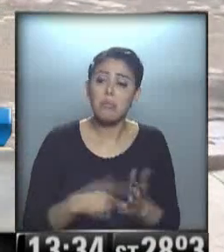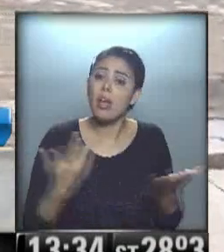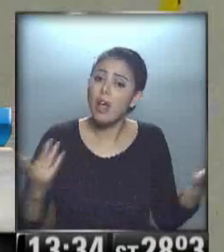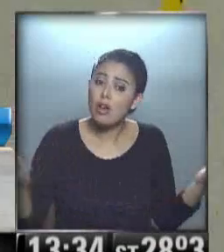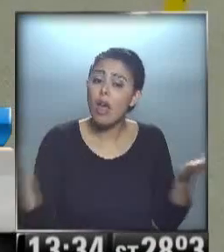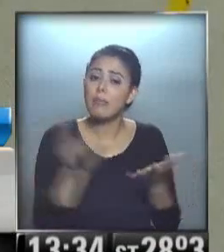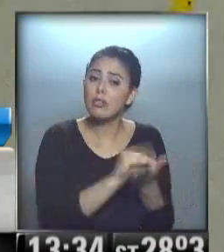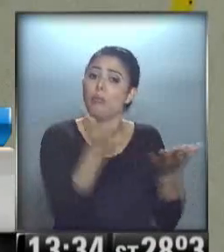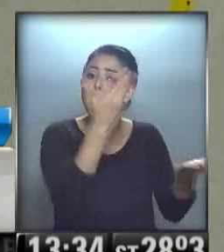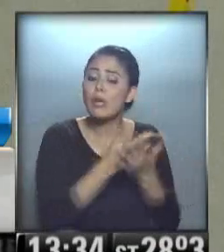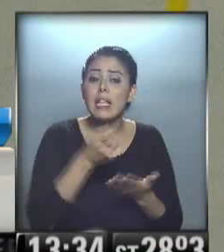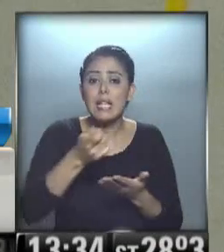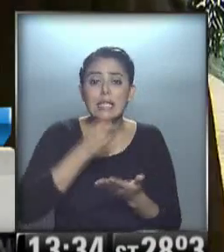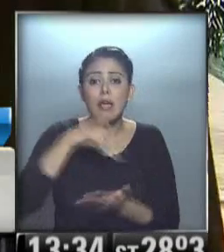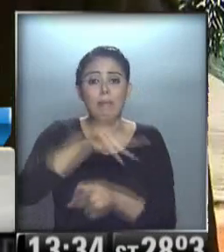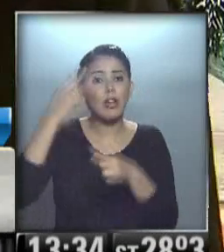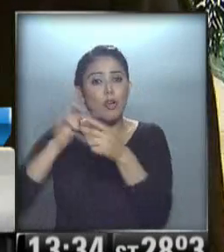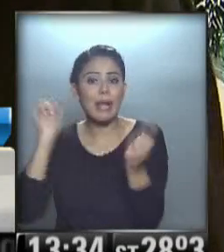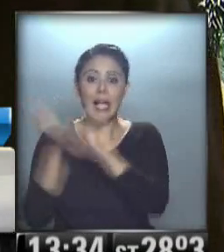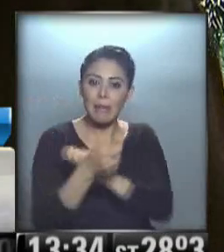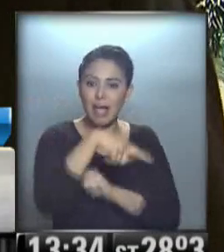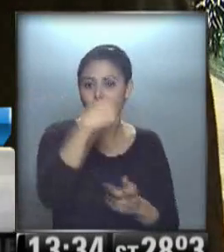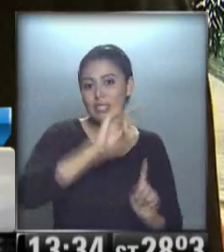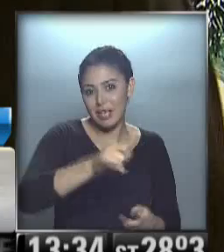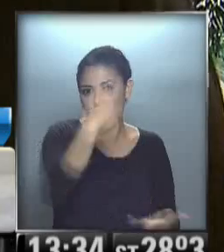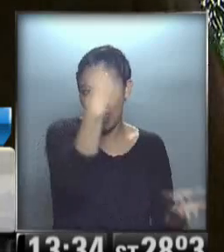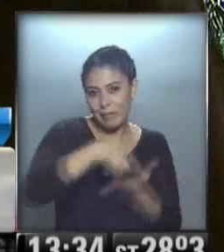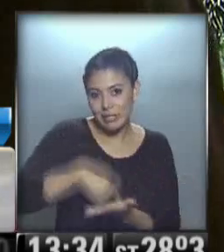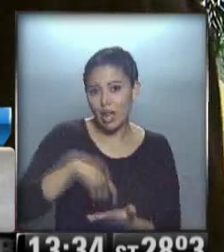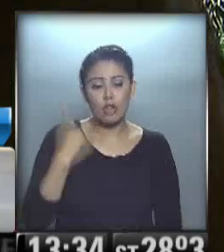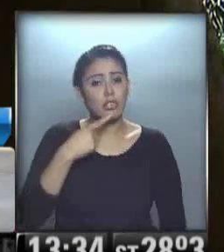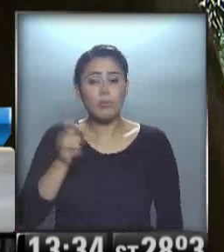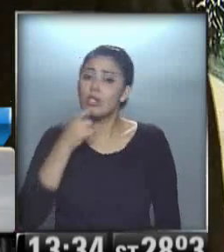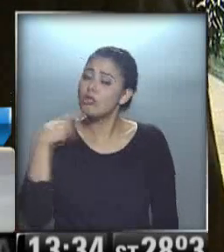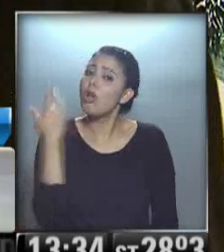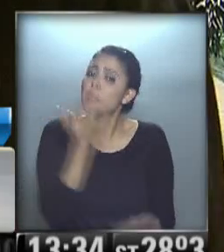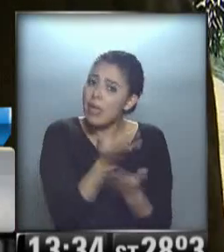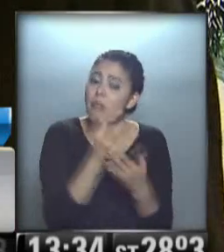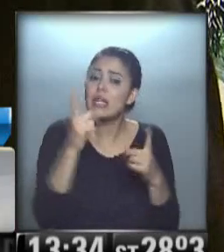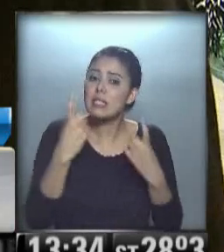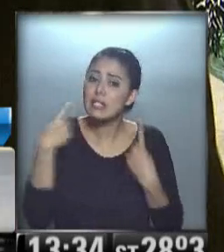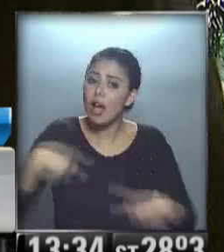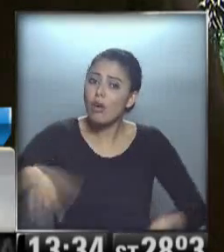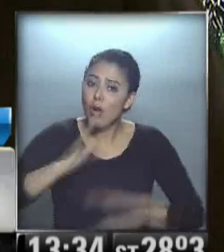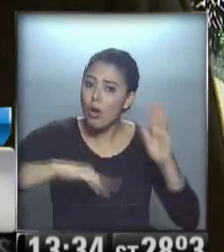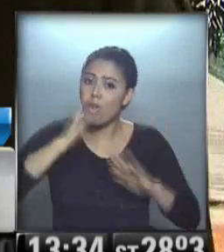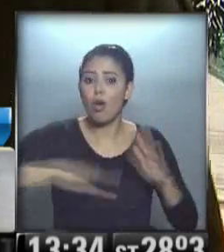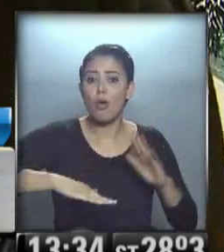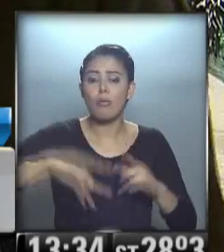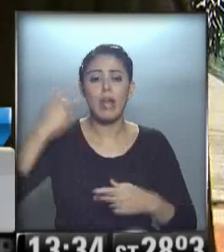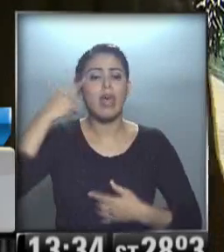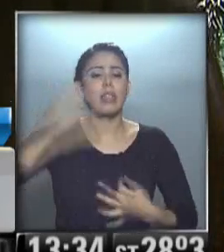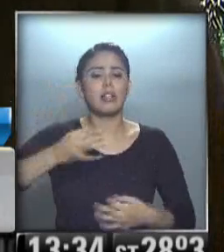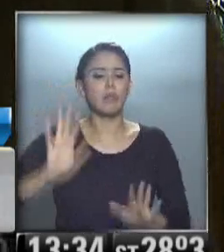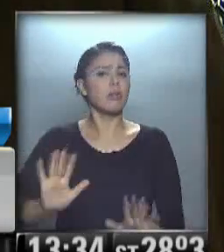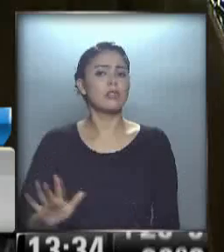administraciones nos han propuesto que si le quitamos el nombre al barrio, hacen inversión en nosotros. Y nosotros decimos que si bien reclamamos porque necesitamos obras, la dignidad no se vende. O